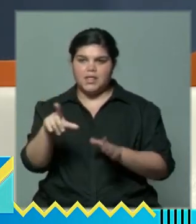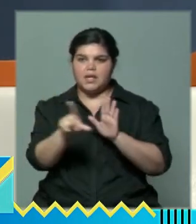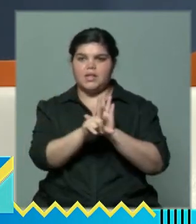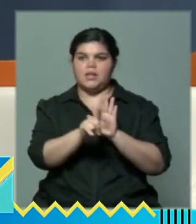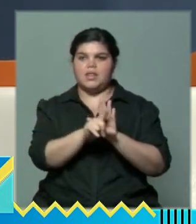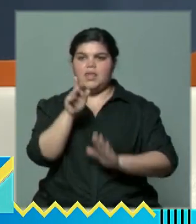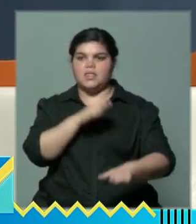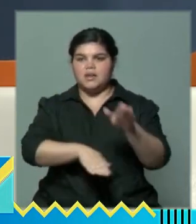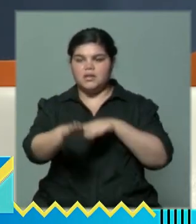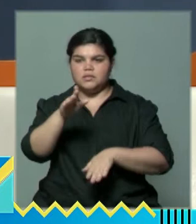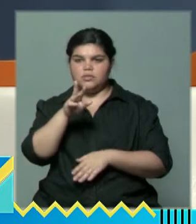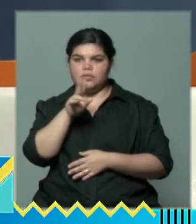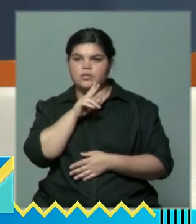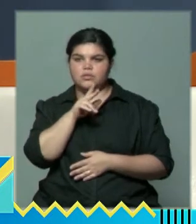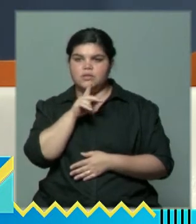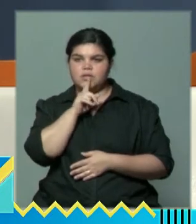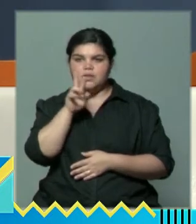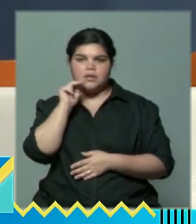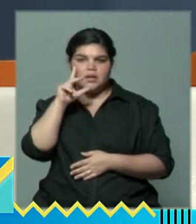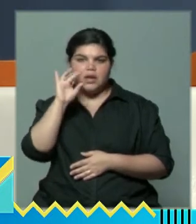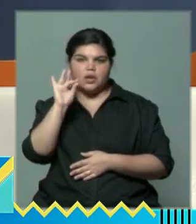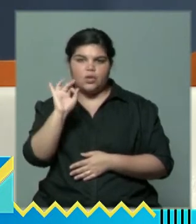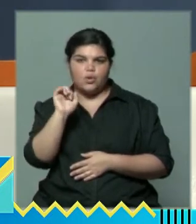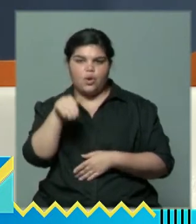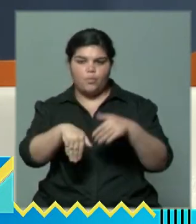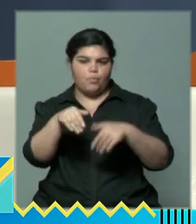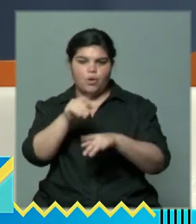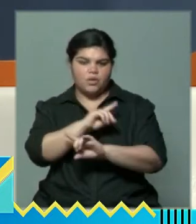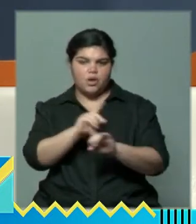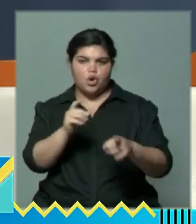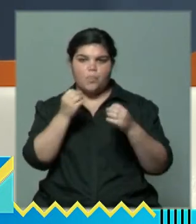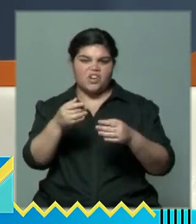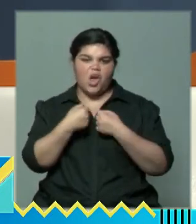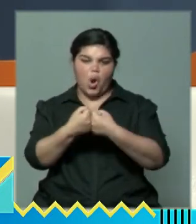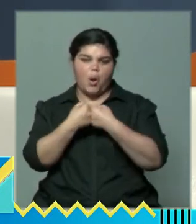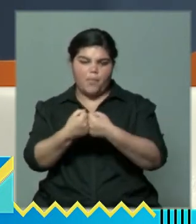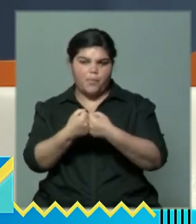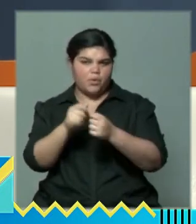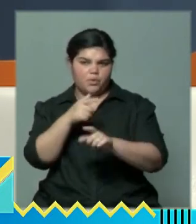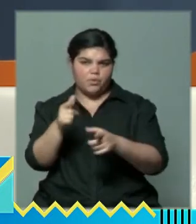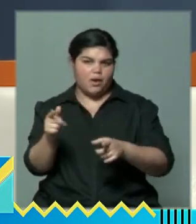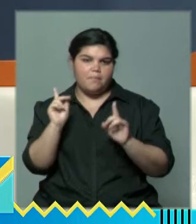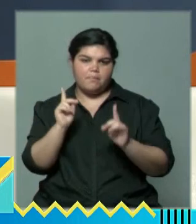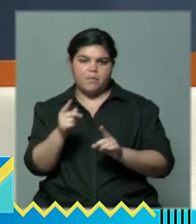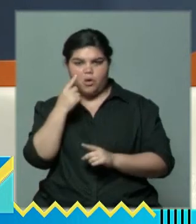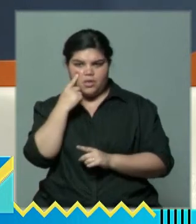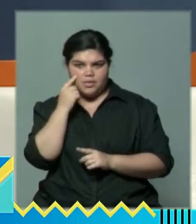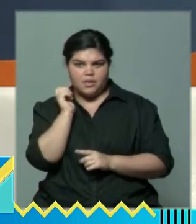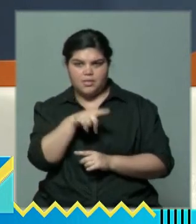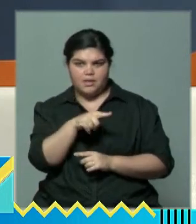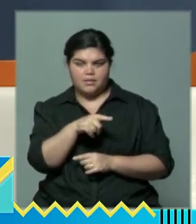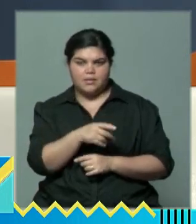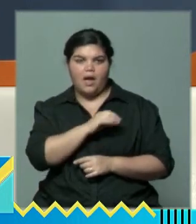Ricardo Mansur se pidió abstenerse porque no compartía el criterio, más allá que el intendente de su departamento, Miguel Ronco, lo